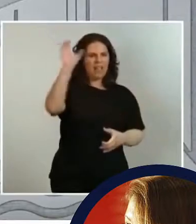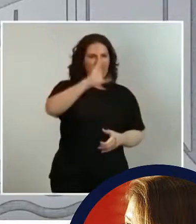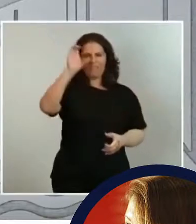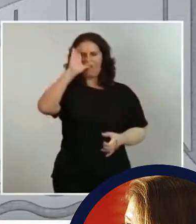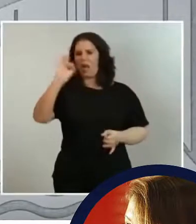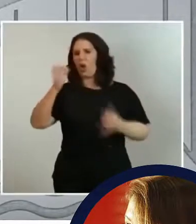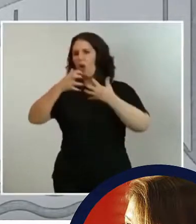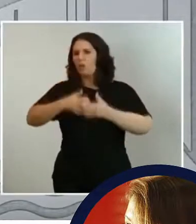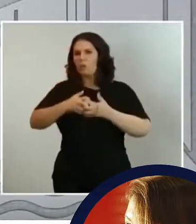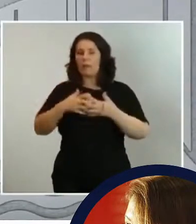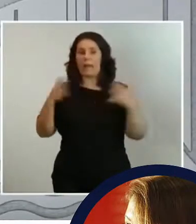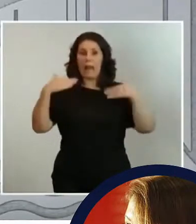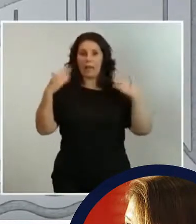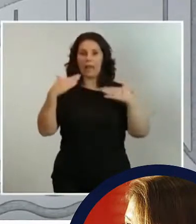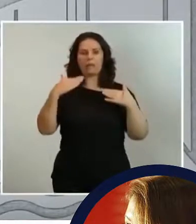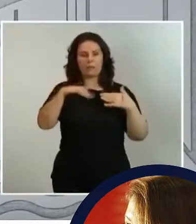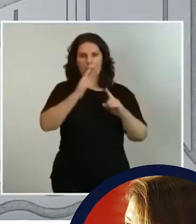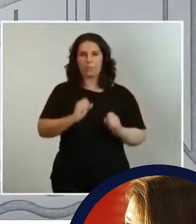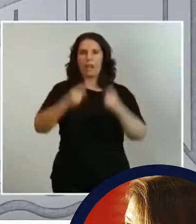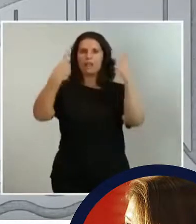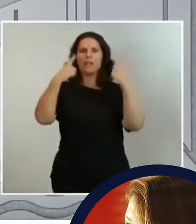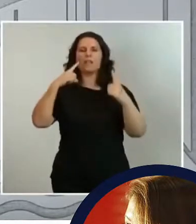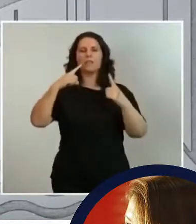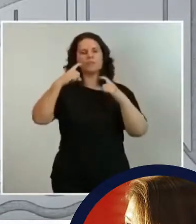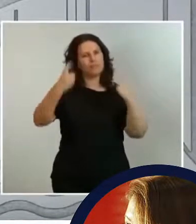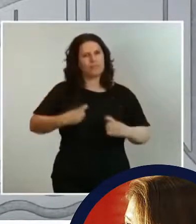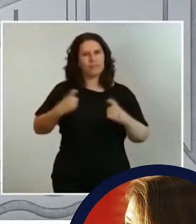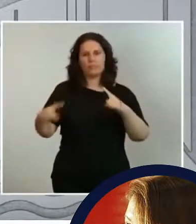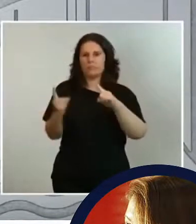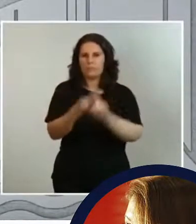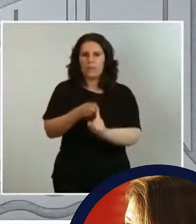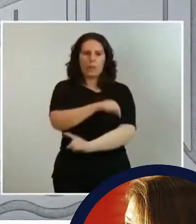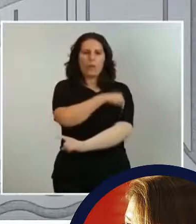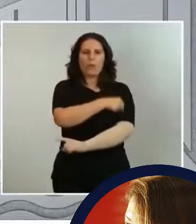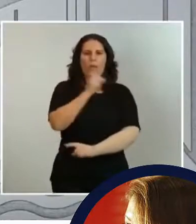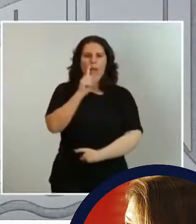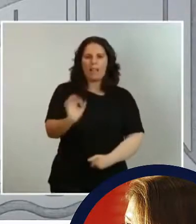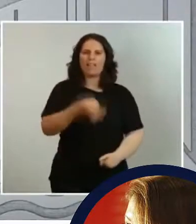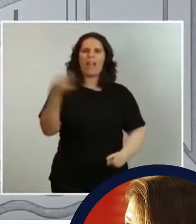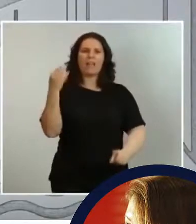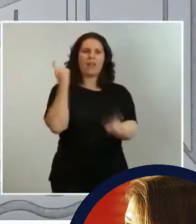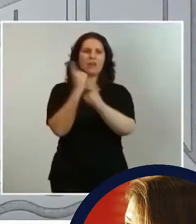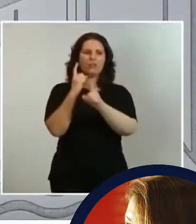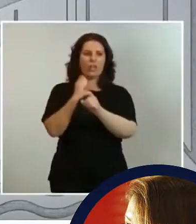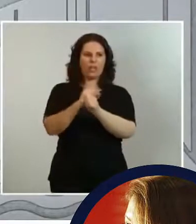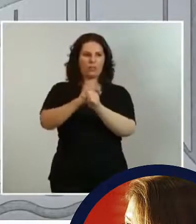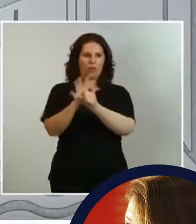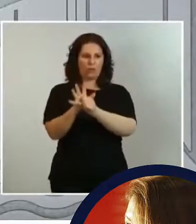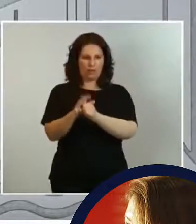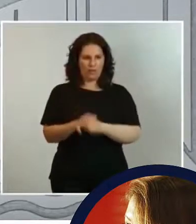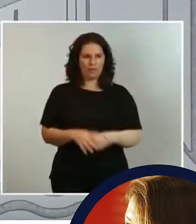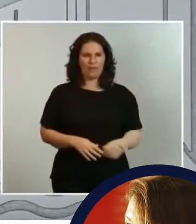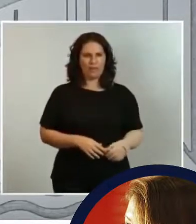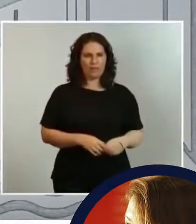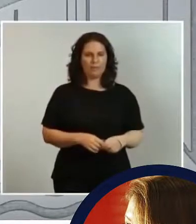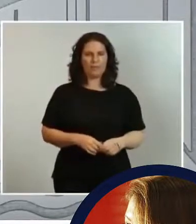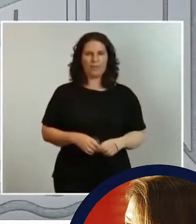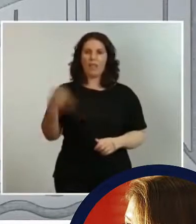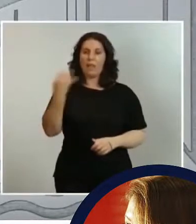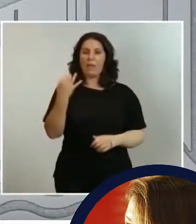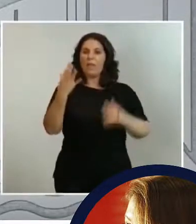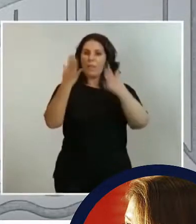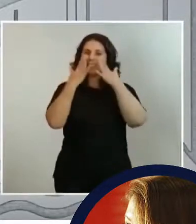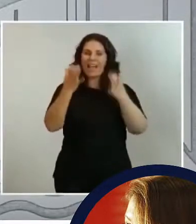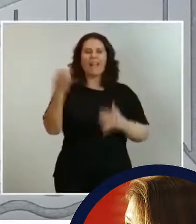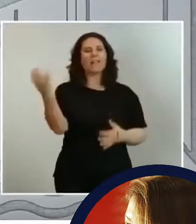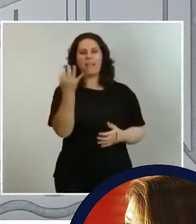lugares muy específicos y muy concretos. Y, entonces, es un confinamiento aleatorio, no es